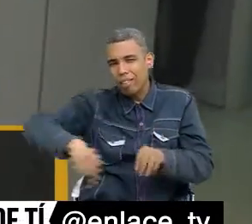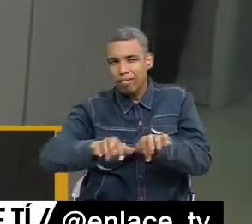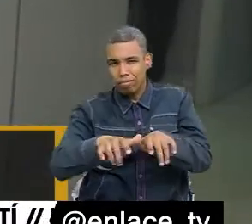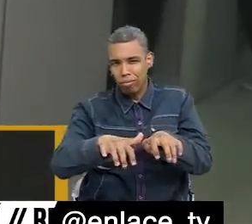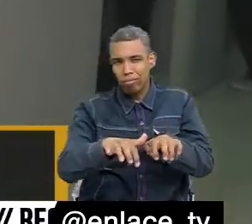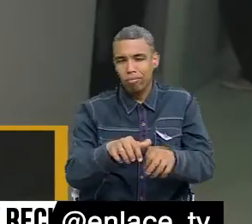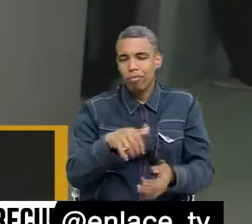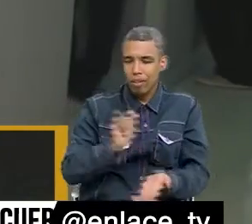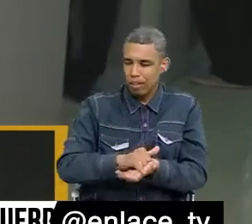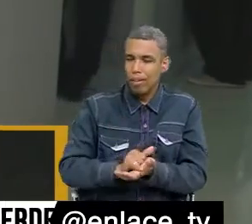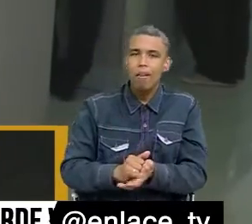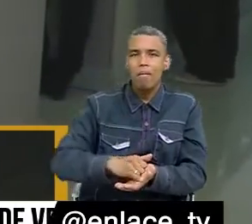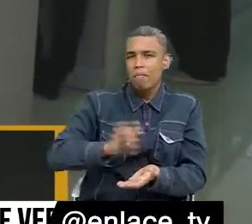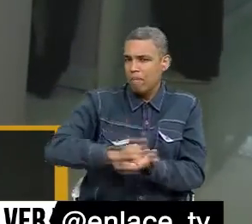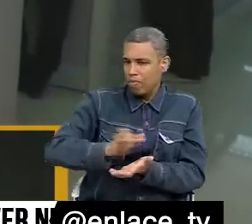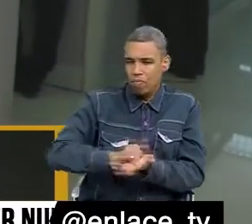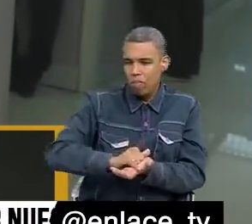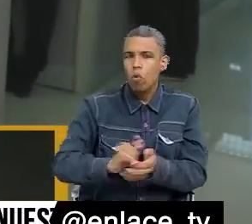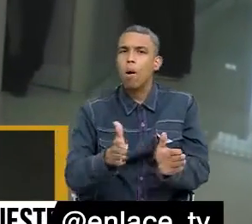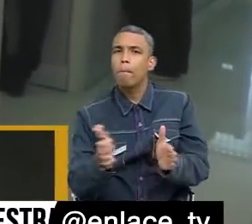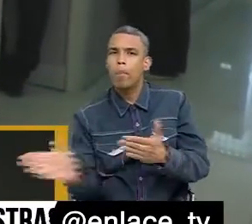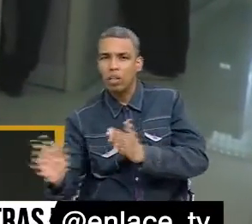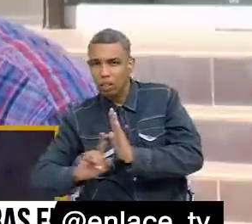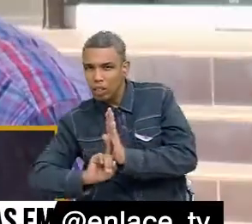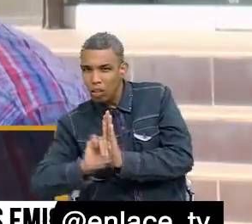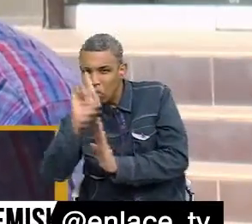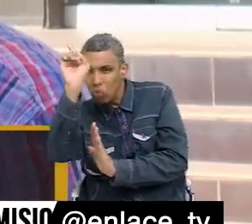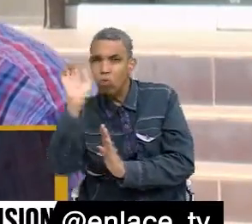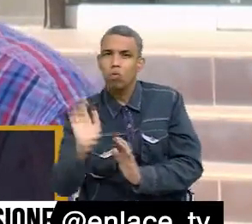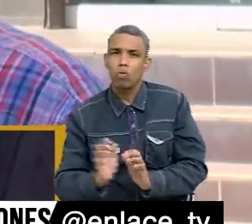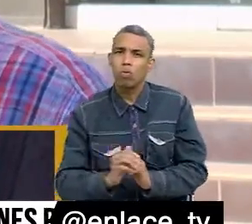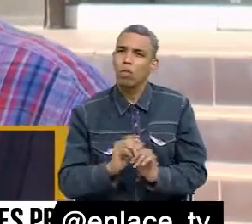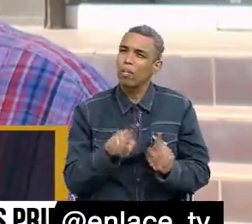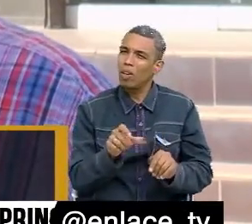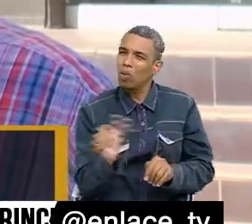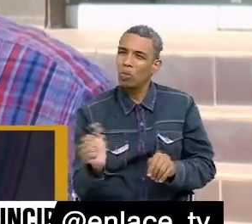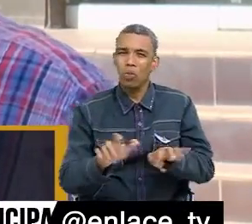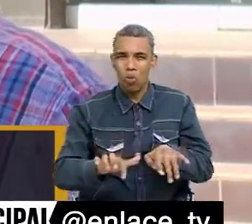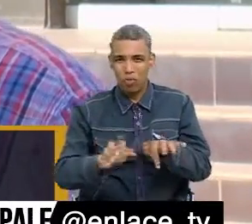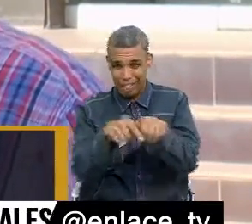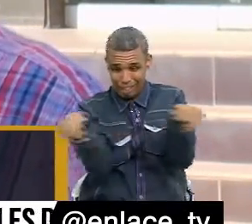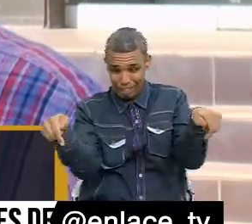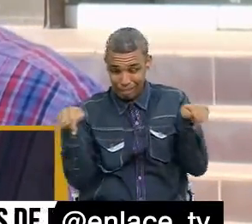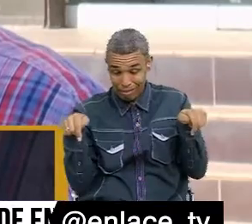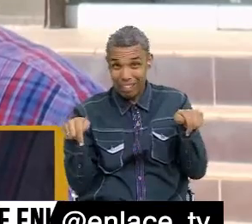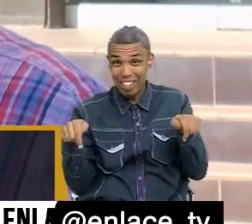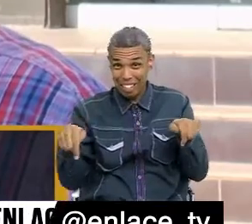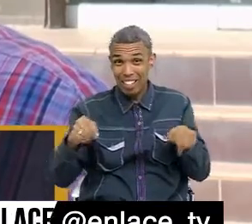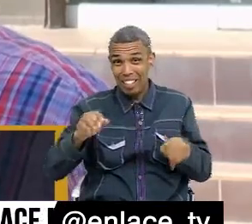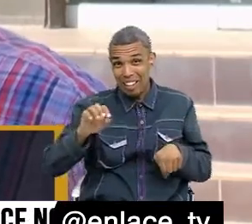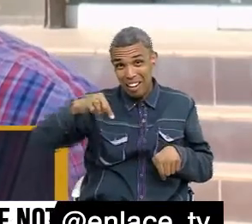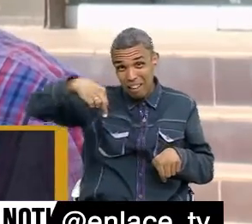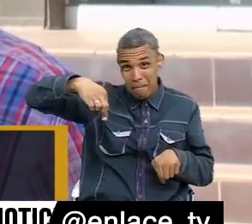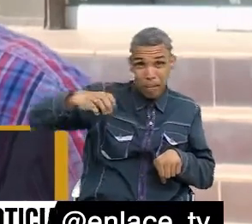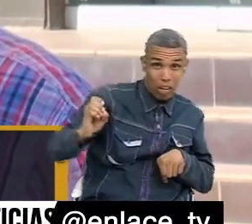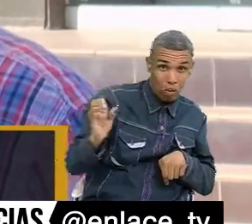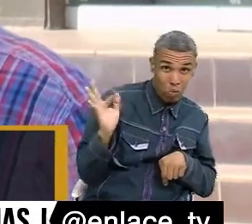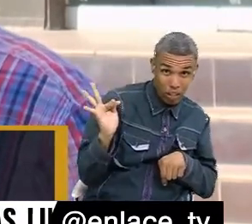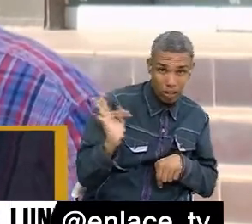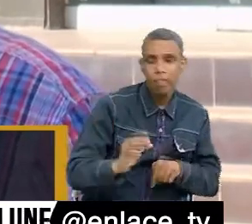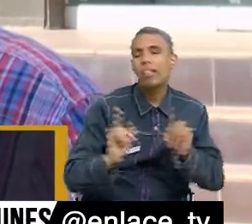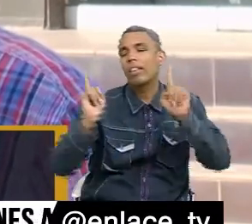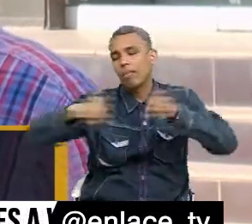hacer el seguimiento a lo que es el plan de desarrollo, muy seguramente a la oficina del POT y parte de la oficina pues, del grupo fuerte de